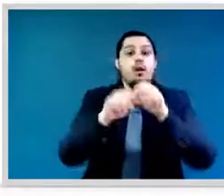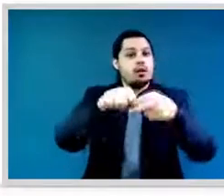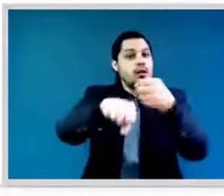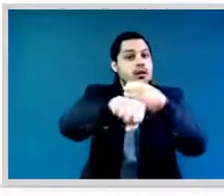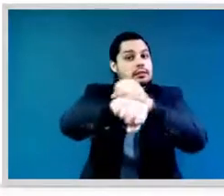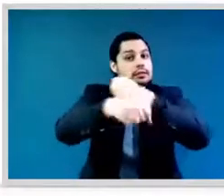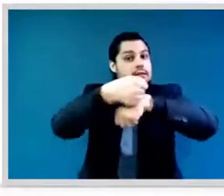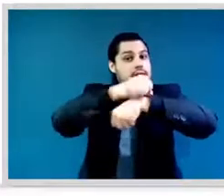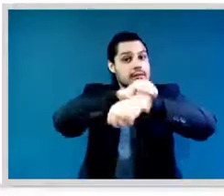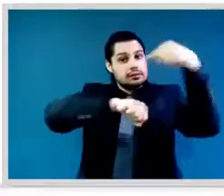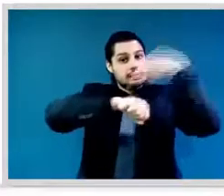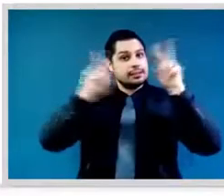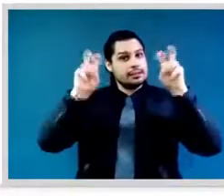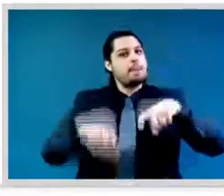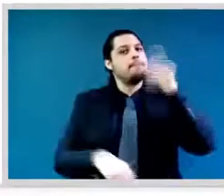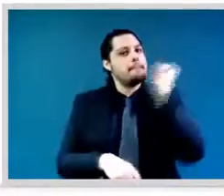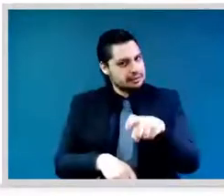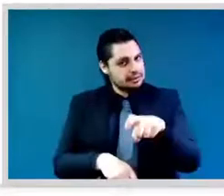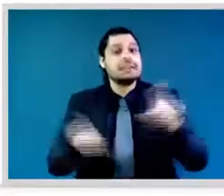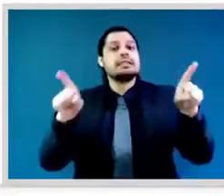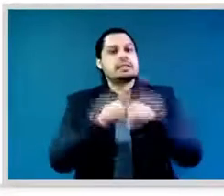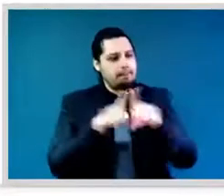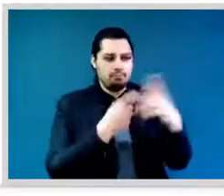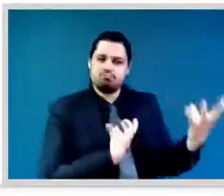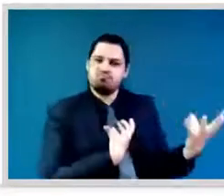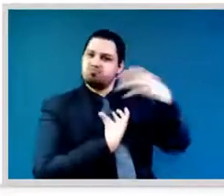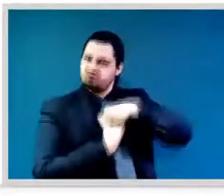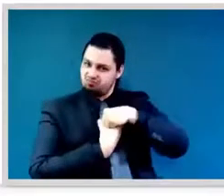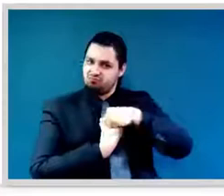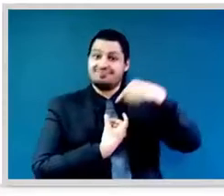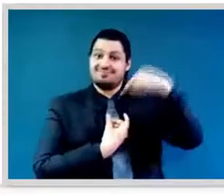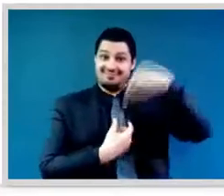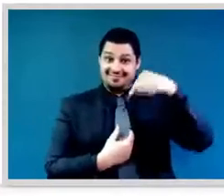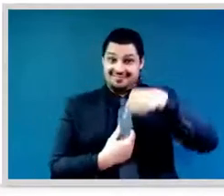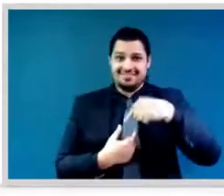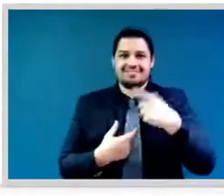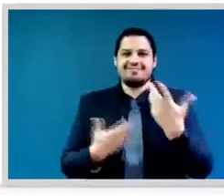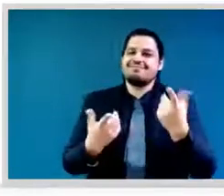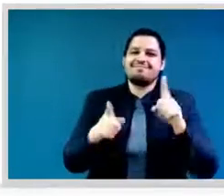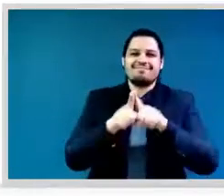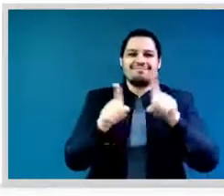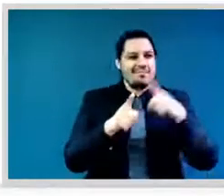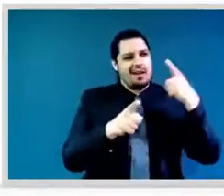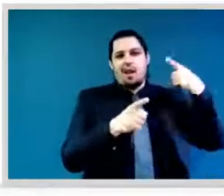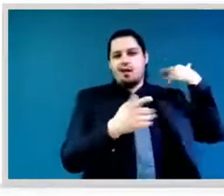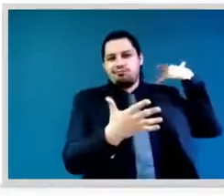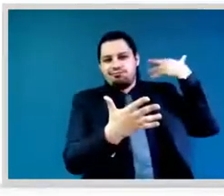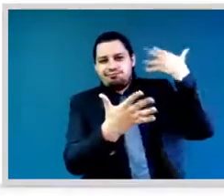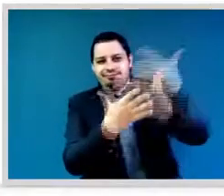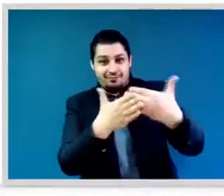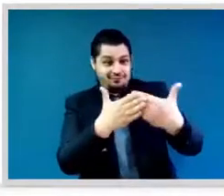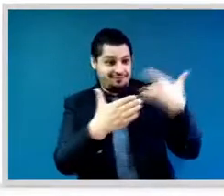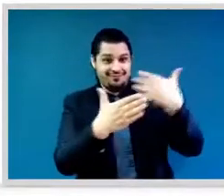ocasión de esta celebración de los 25 años de la Conferencia de Beijing